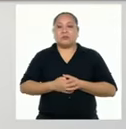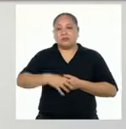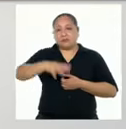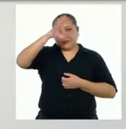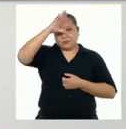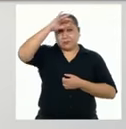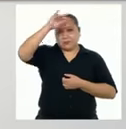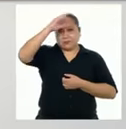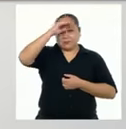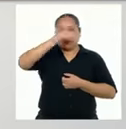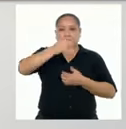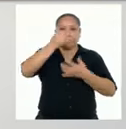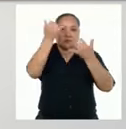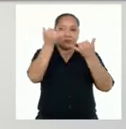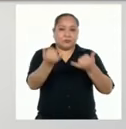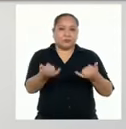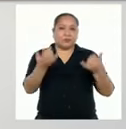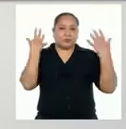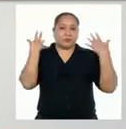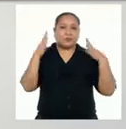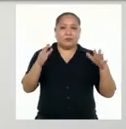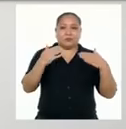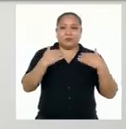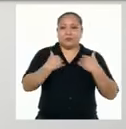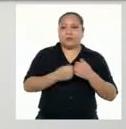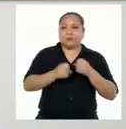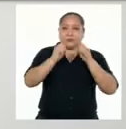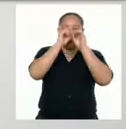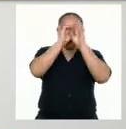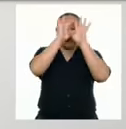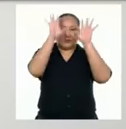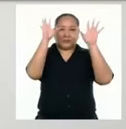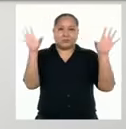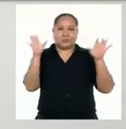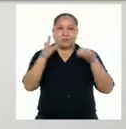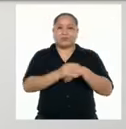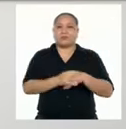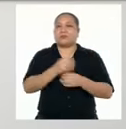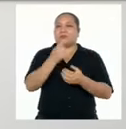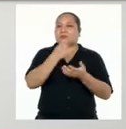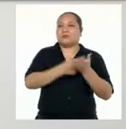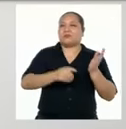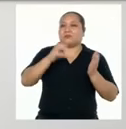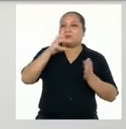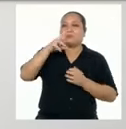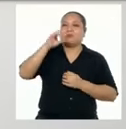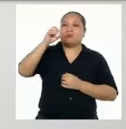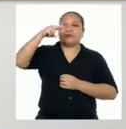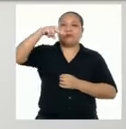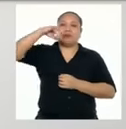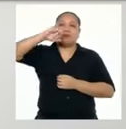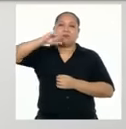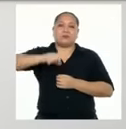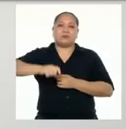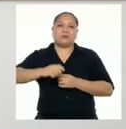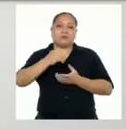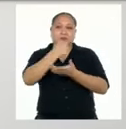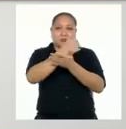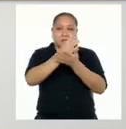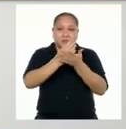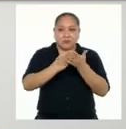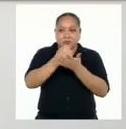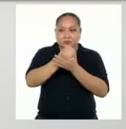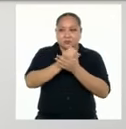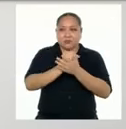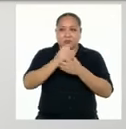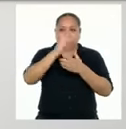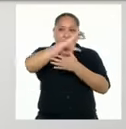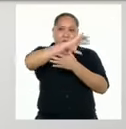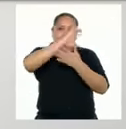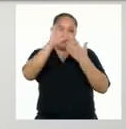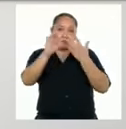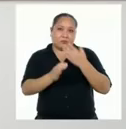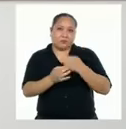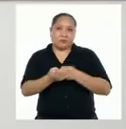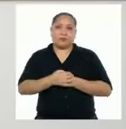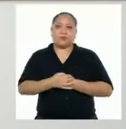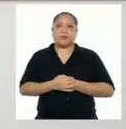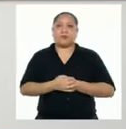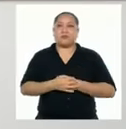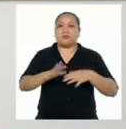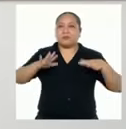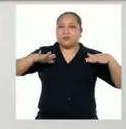Chicas y chicos, ahora que ya tenemos clarísimo qué es una crónica, su estructura y sus